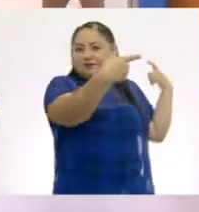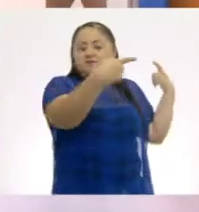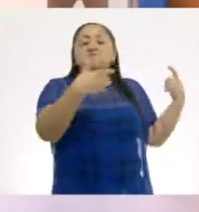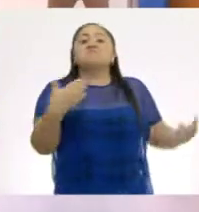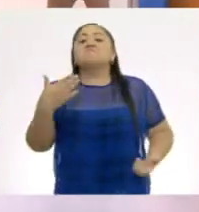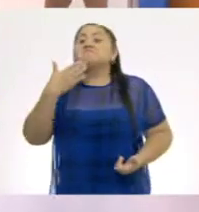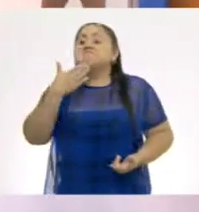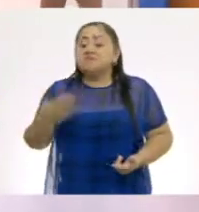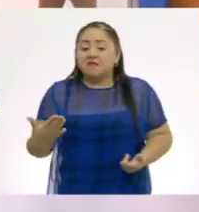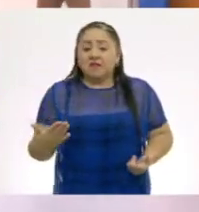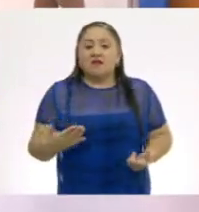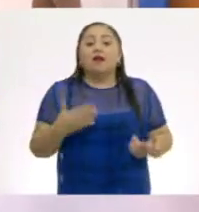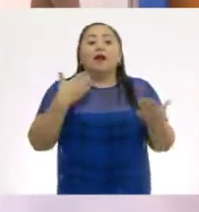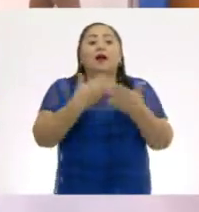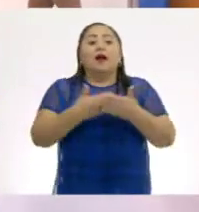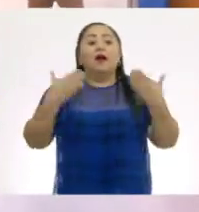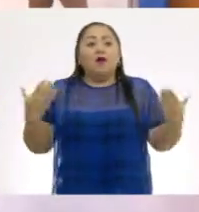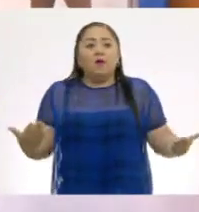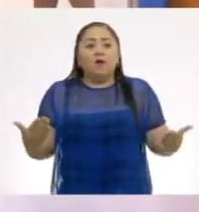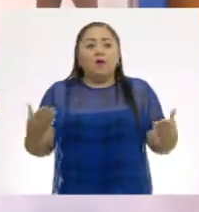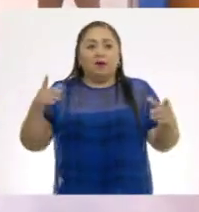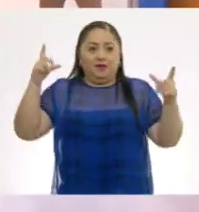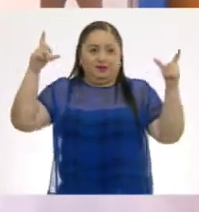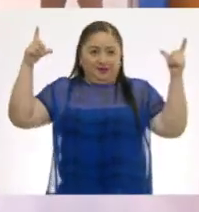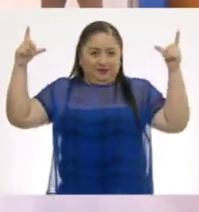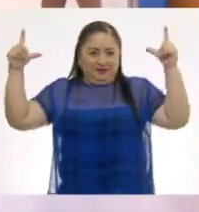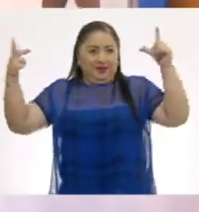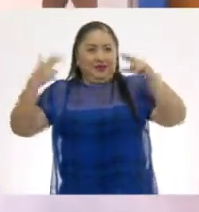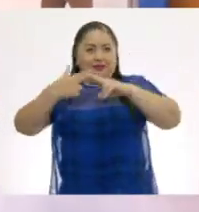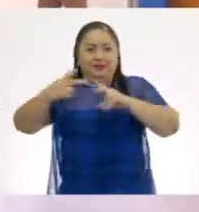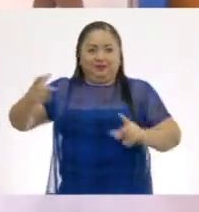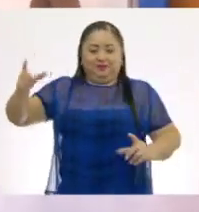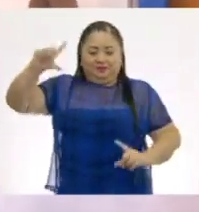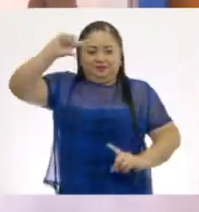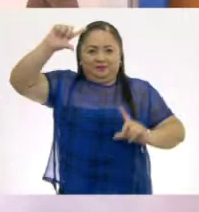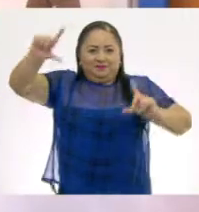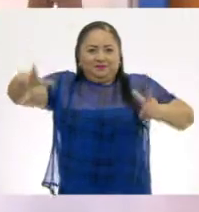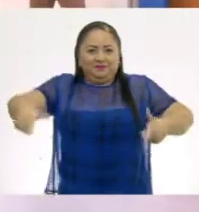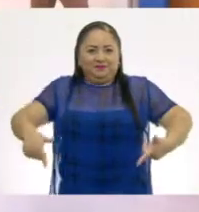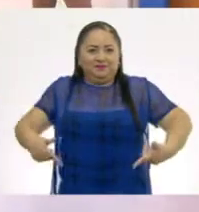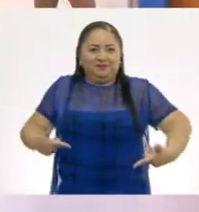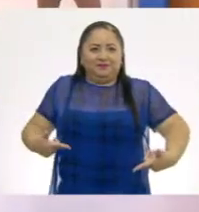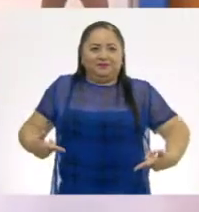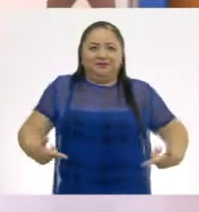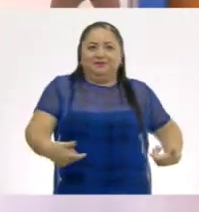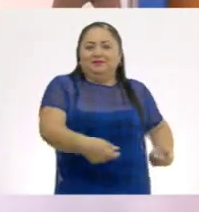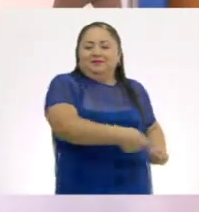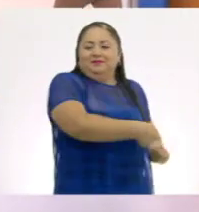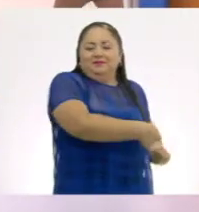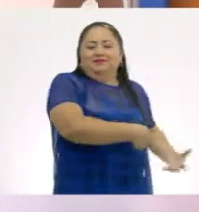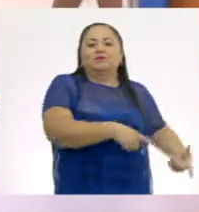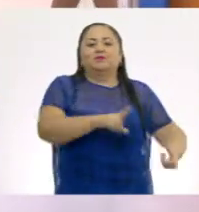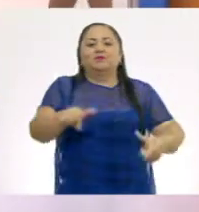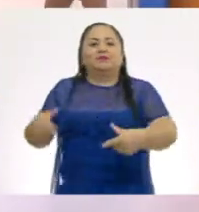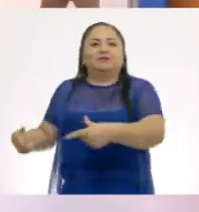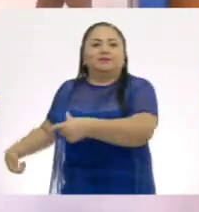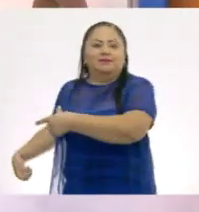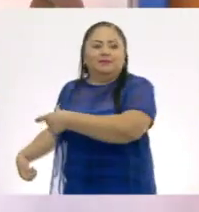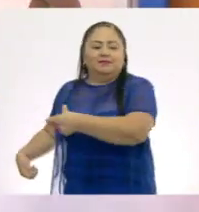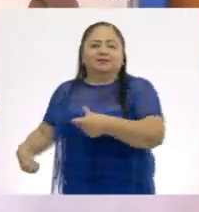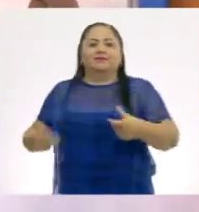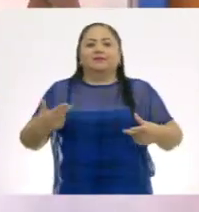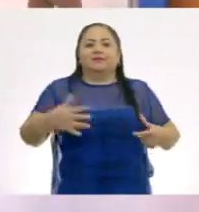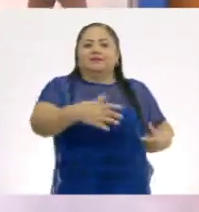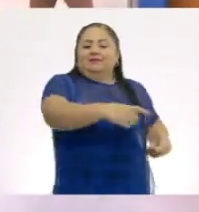Muy bien. Y ahora vamos a pasar el aro hacia abajo con una mano. Hacia el otro lado,